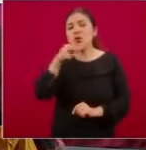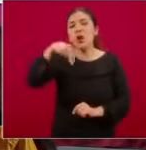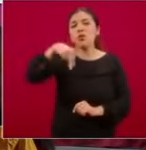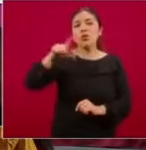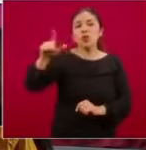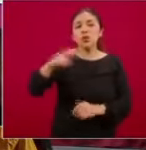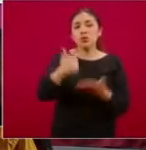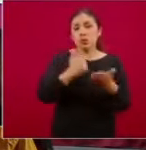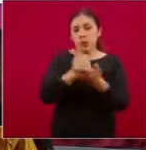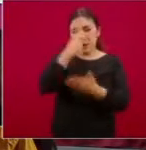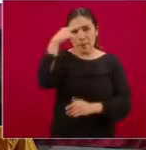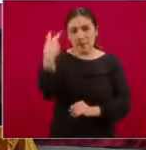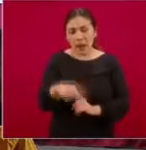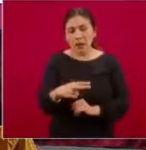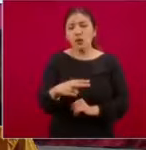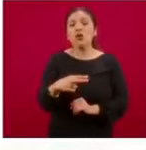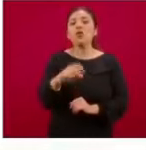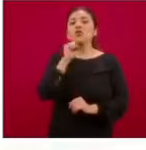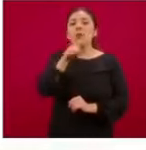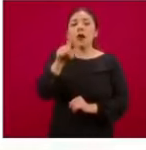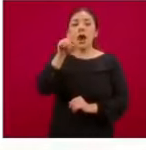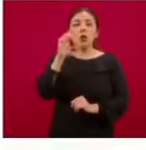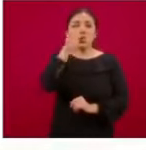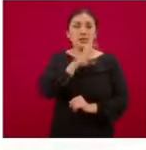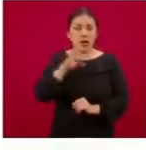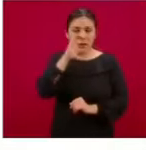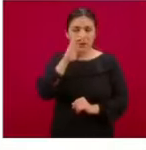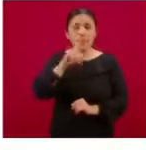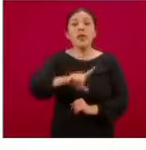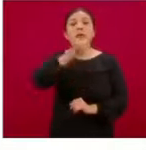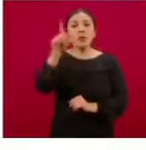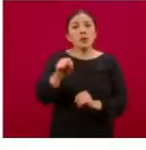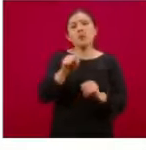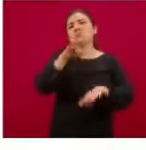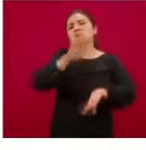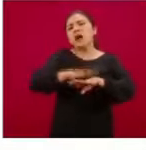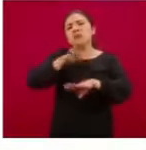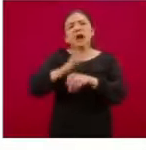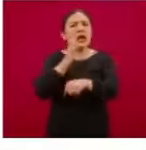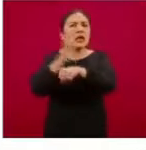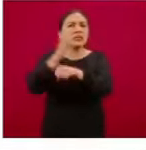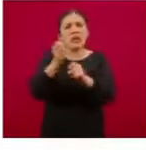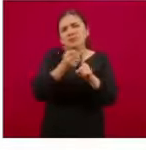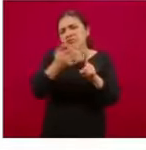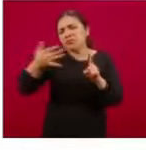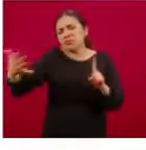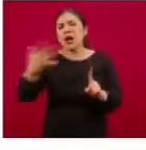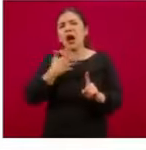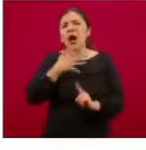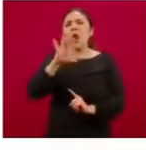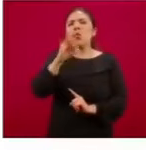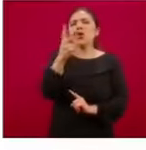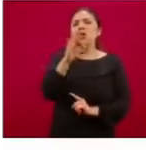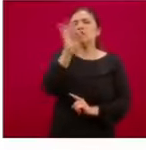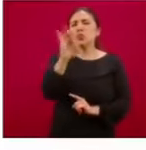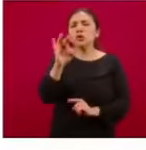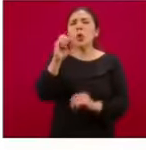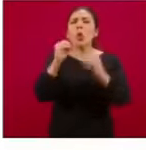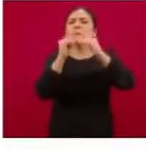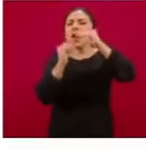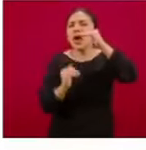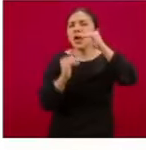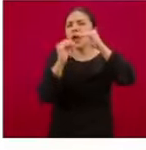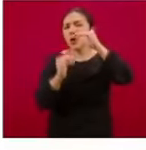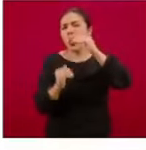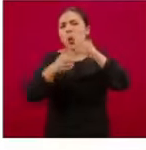León, Ciudad de México y Aguascalientes. Después, todas las demás entidades tienen 42% o menos